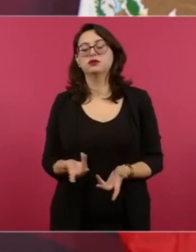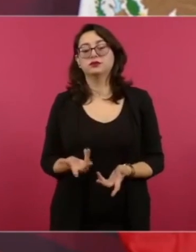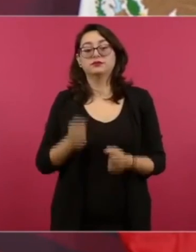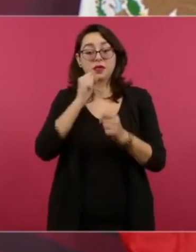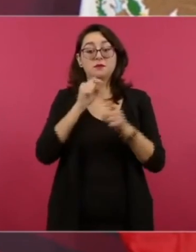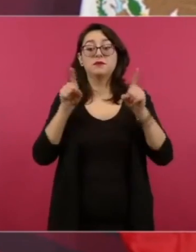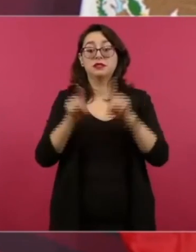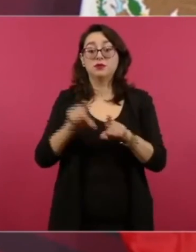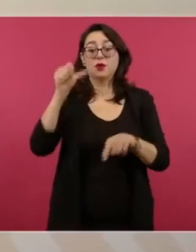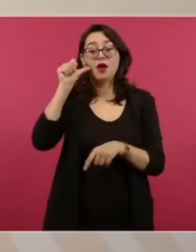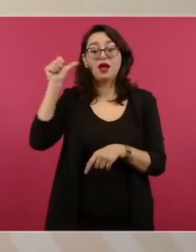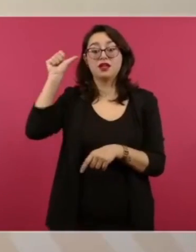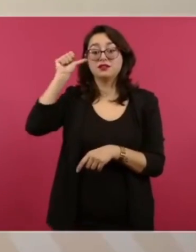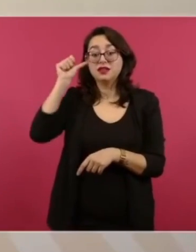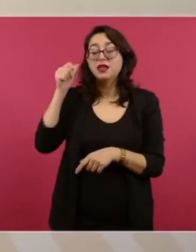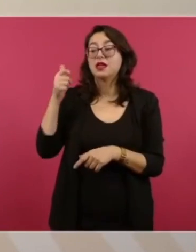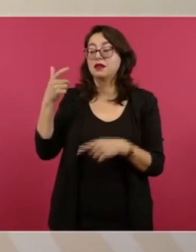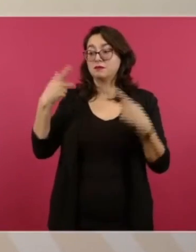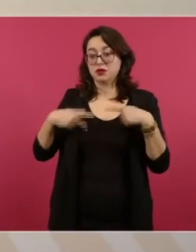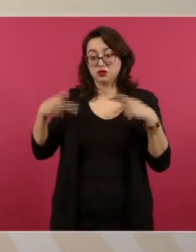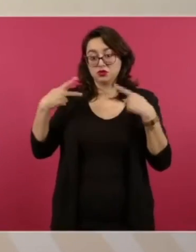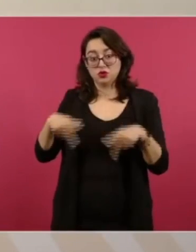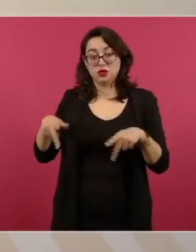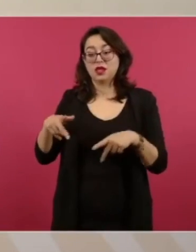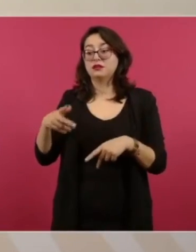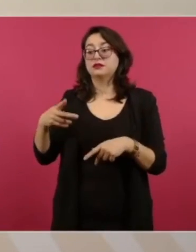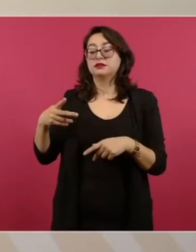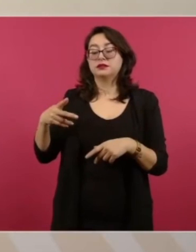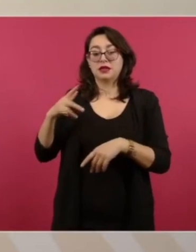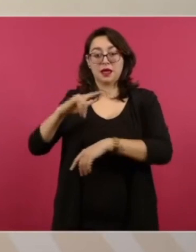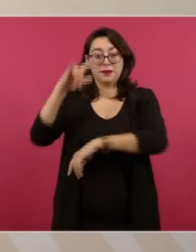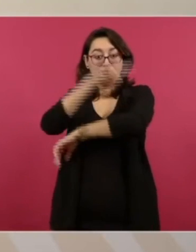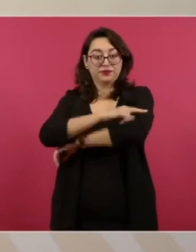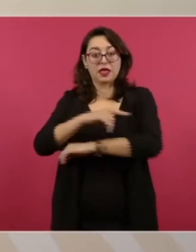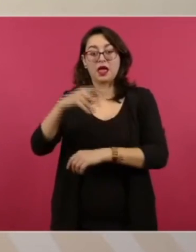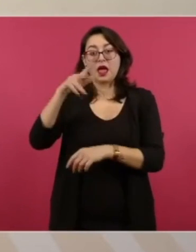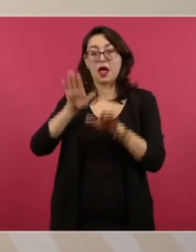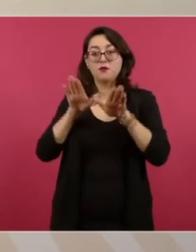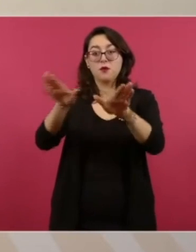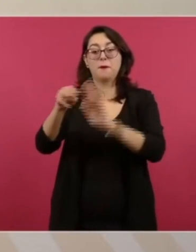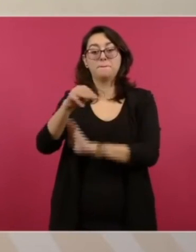Y así hay otros temas. Es que el neoliberalismo